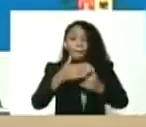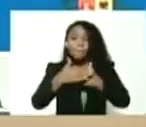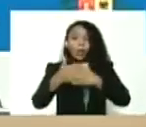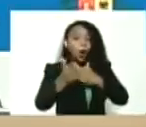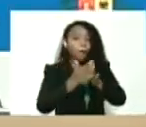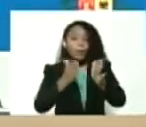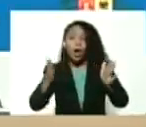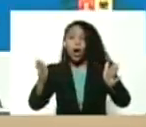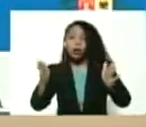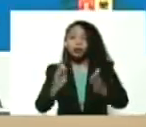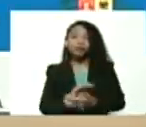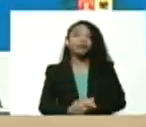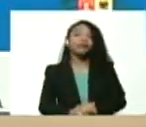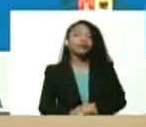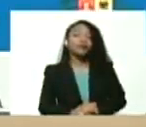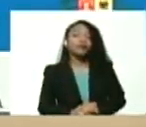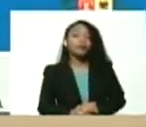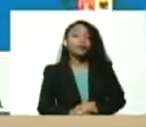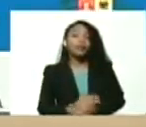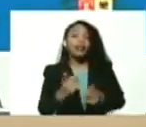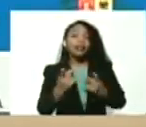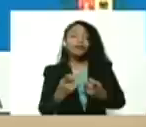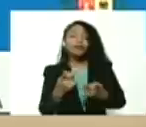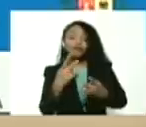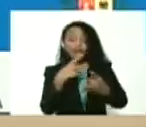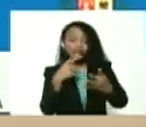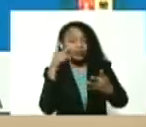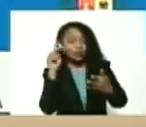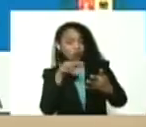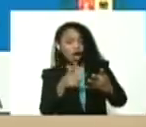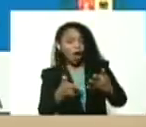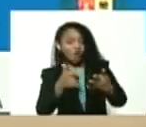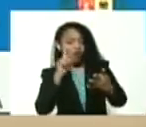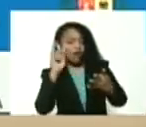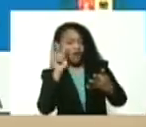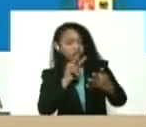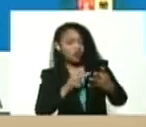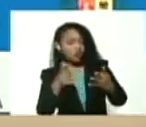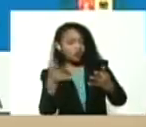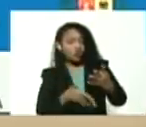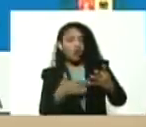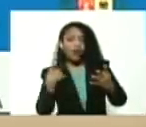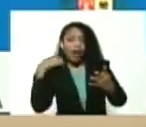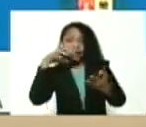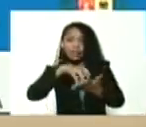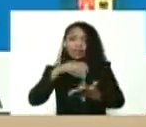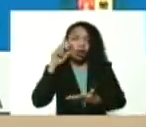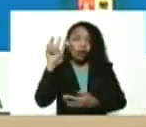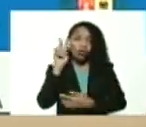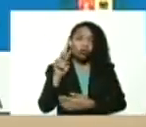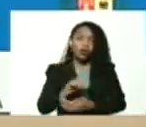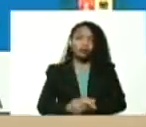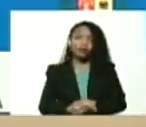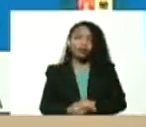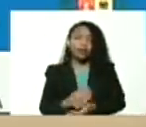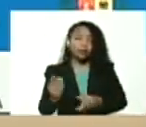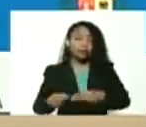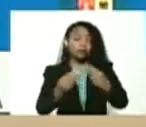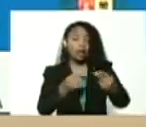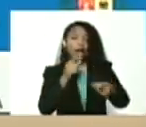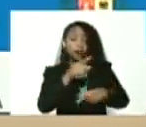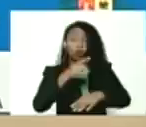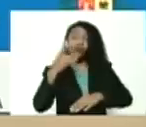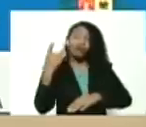amplificar versiones sobre las autoridades venezolanas y sobre el Estado venezolano. Se ha dado así algo muy